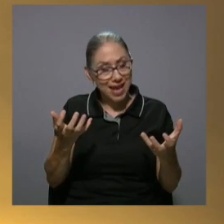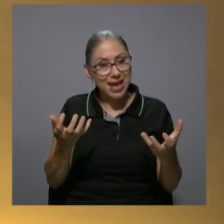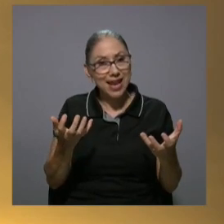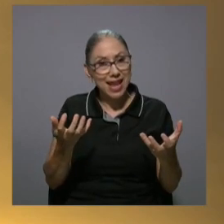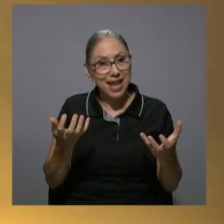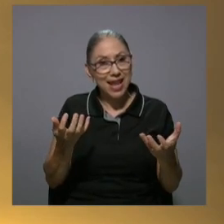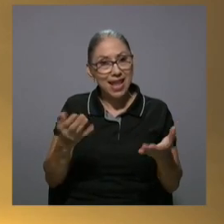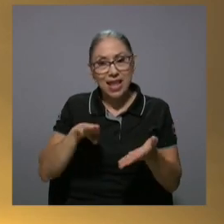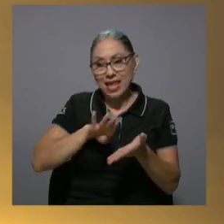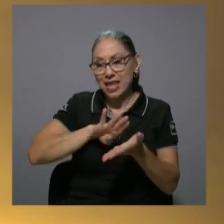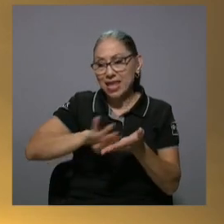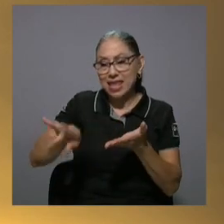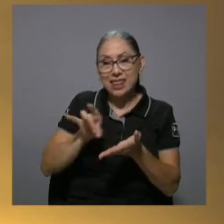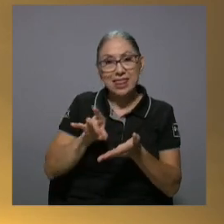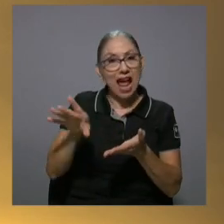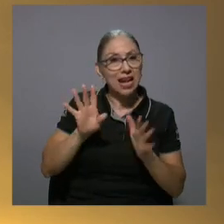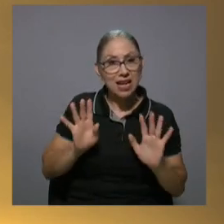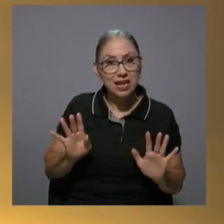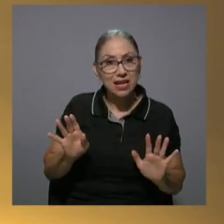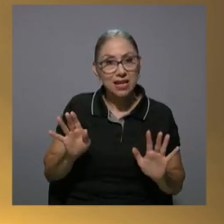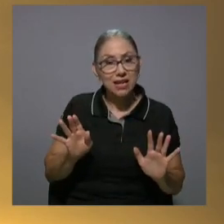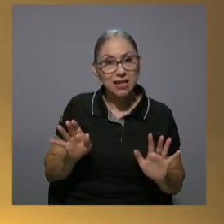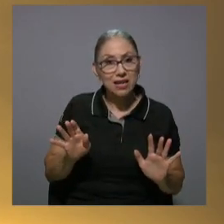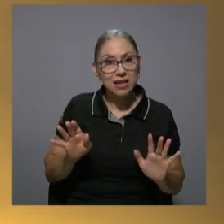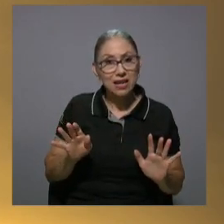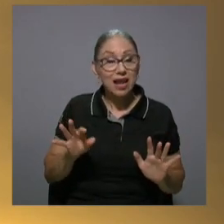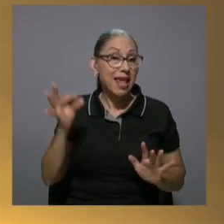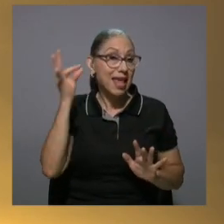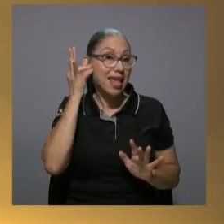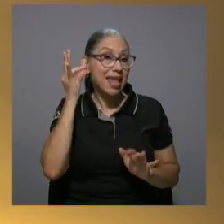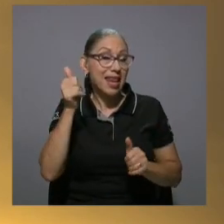quitar, y la